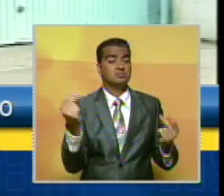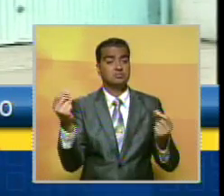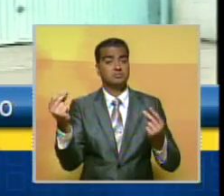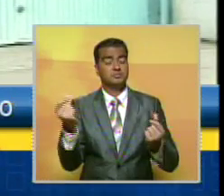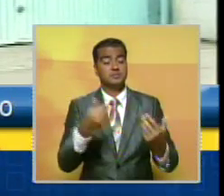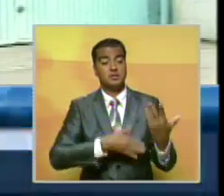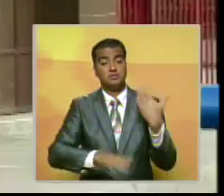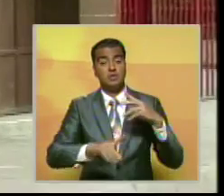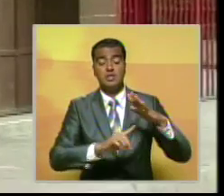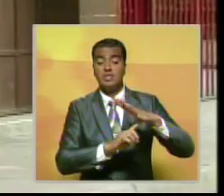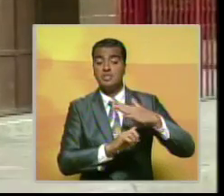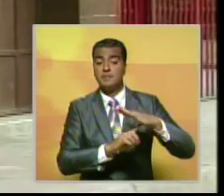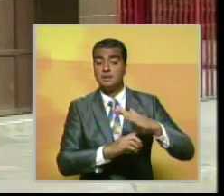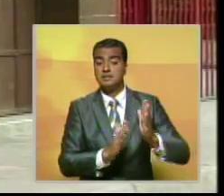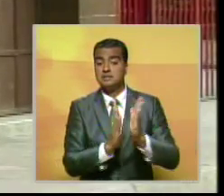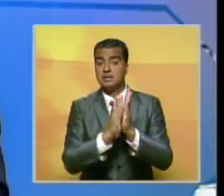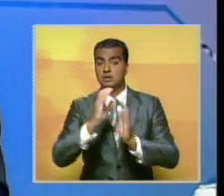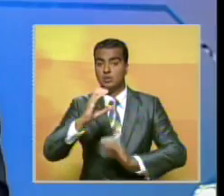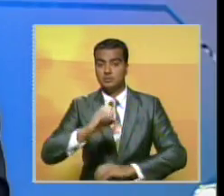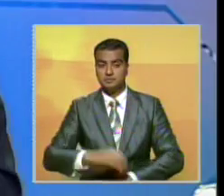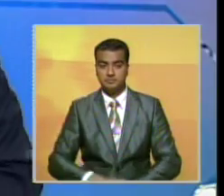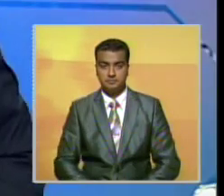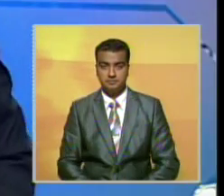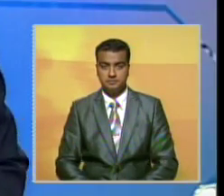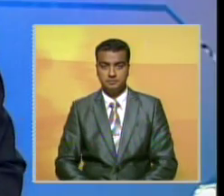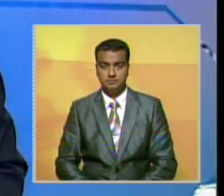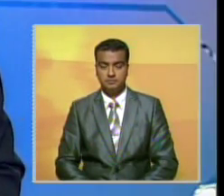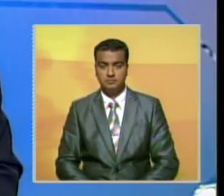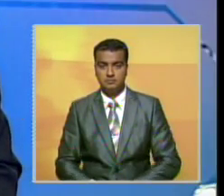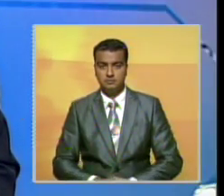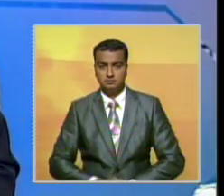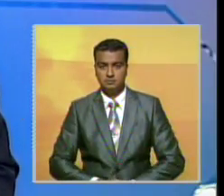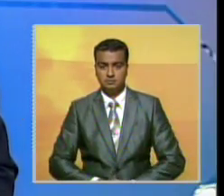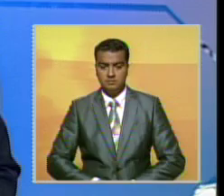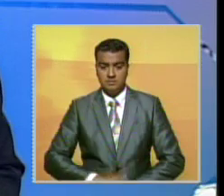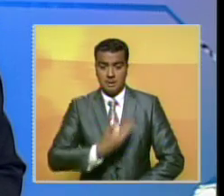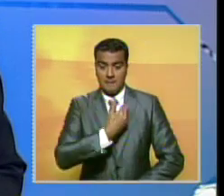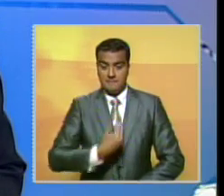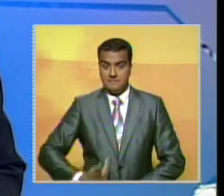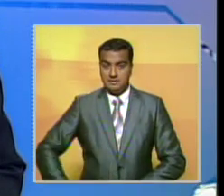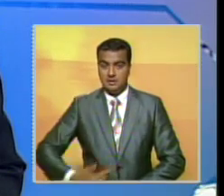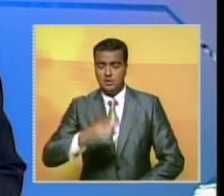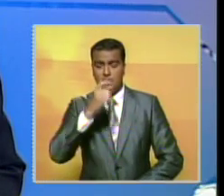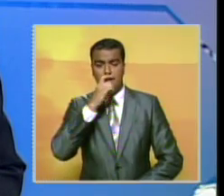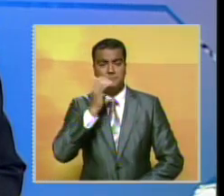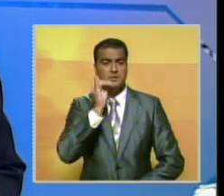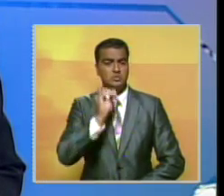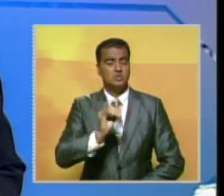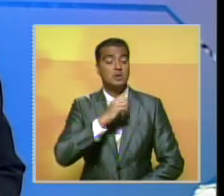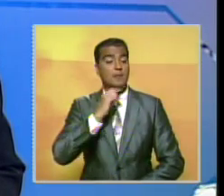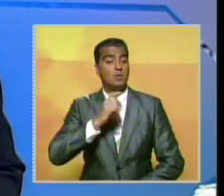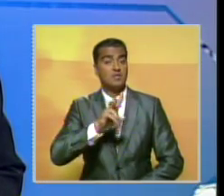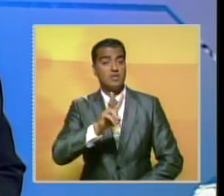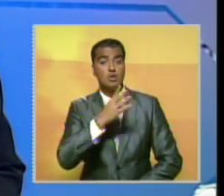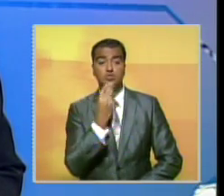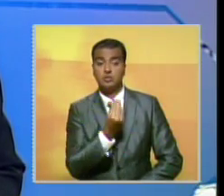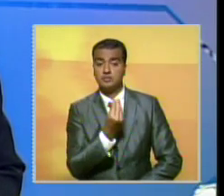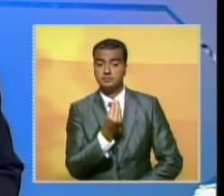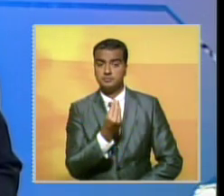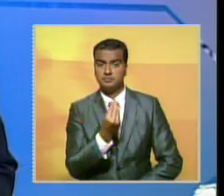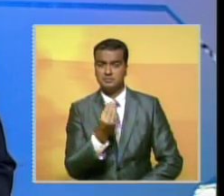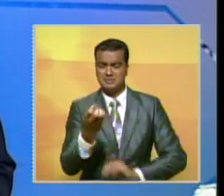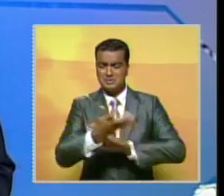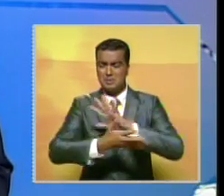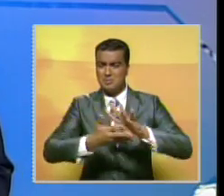del terminal de pasajeros de San Cristóbal. El presidente de la República, Nicolás Maduro, denunció la muerte de 2 jóvenes durante los hechos